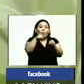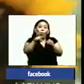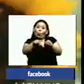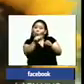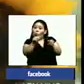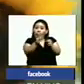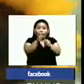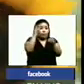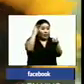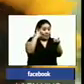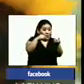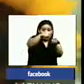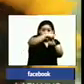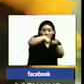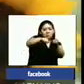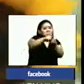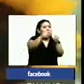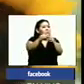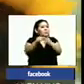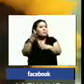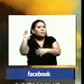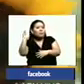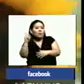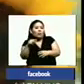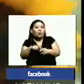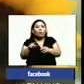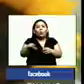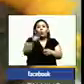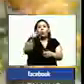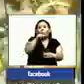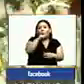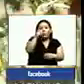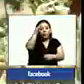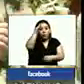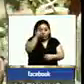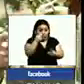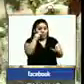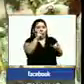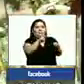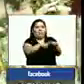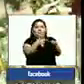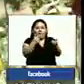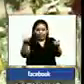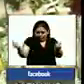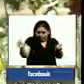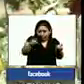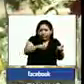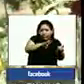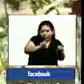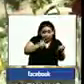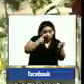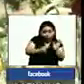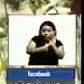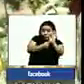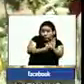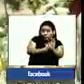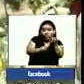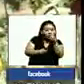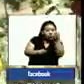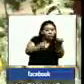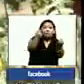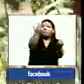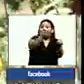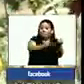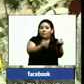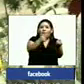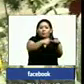amarillo Entonces tenemos varias variedades Y el bun Que es el rojo Que la gente no creía que existía Y ya se los trajimos acá Y le estamos demostrando Que sí Y